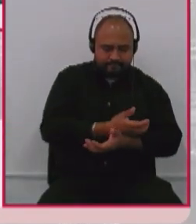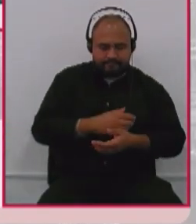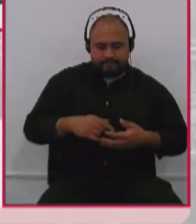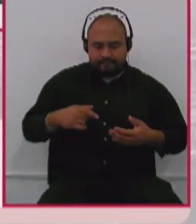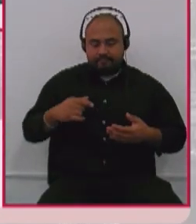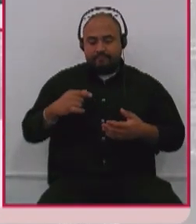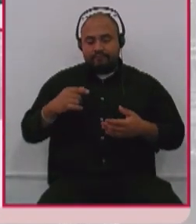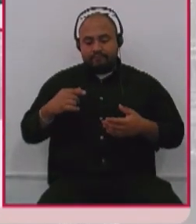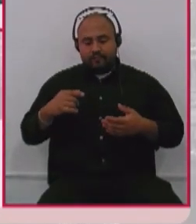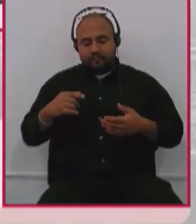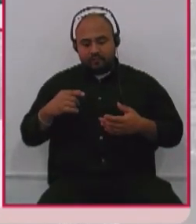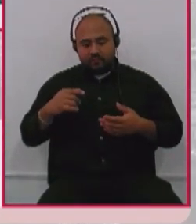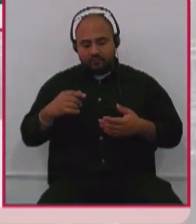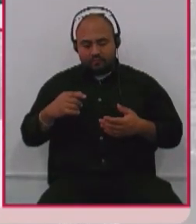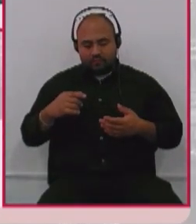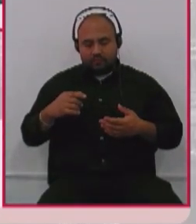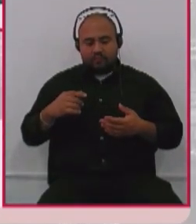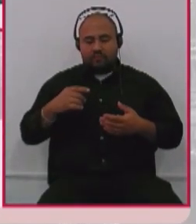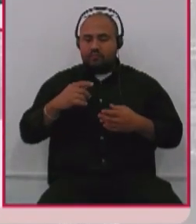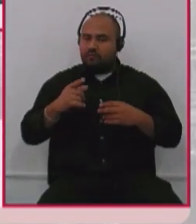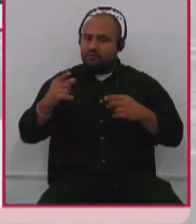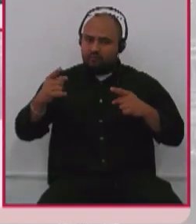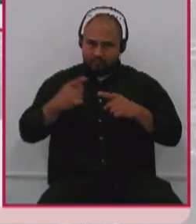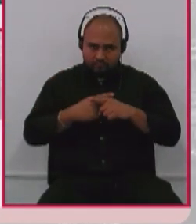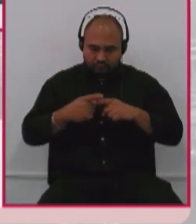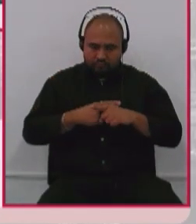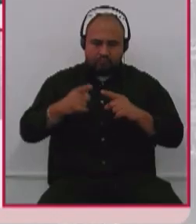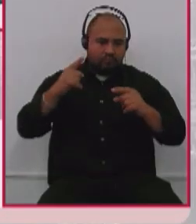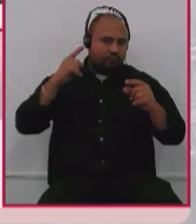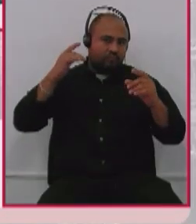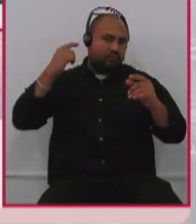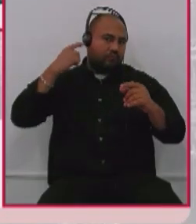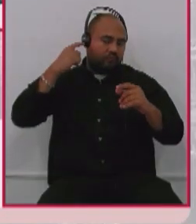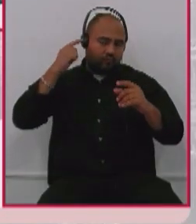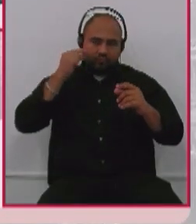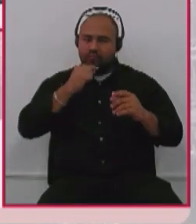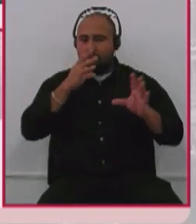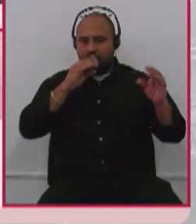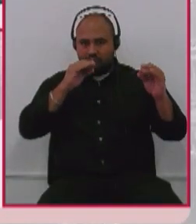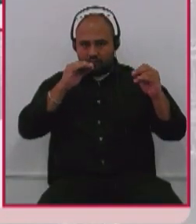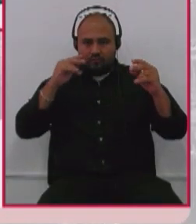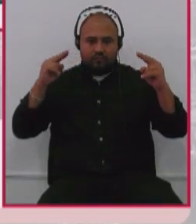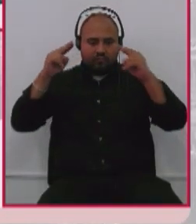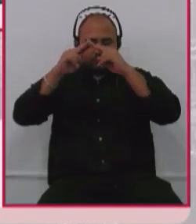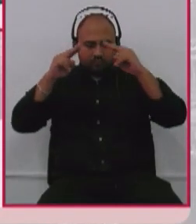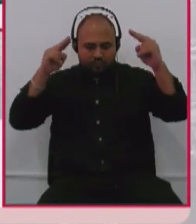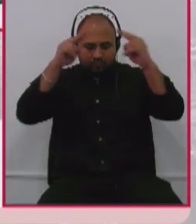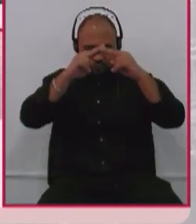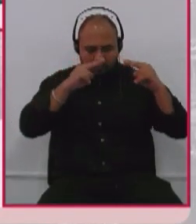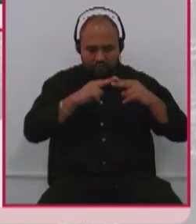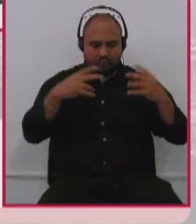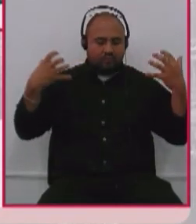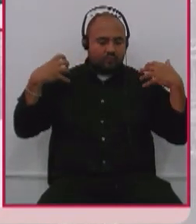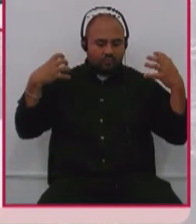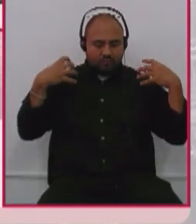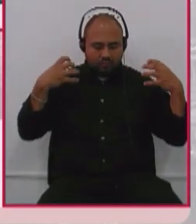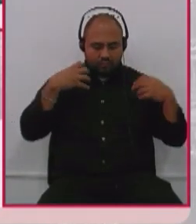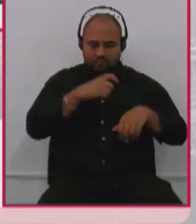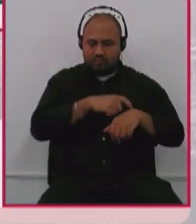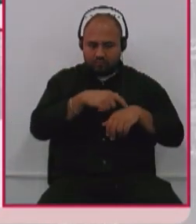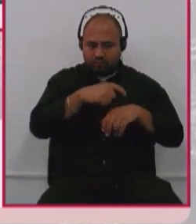Se generaron todo un plan de telemetría, luego un plan de sistema de control de estados en tiempo